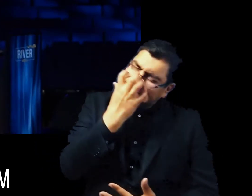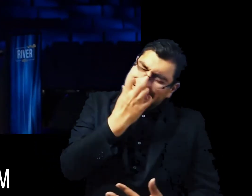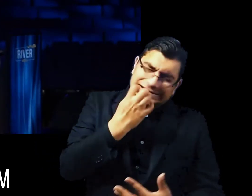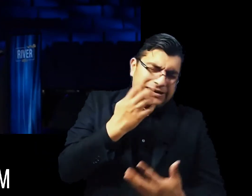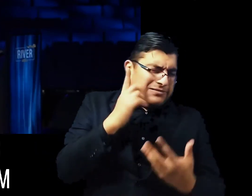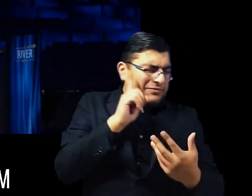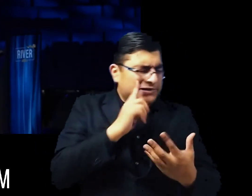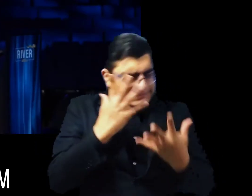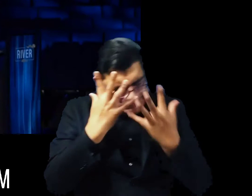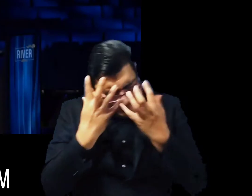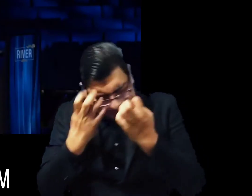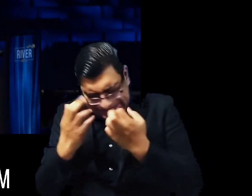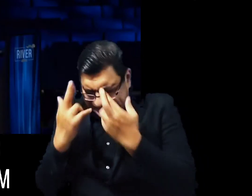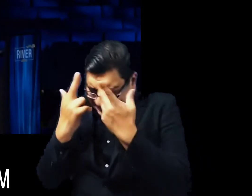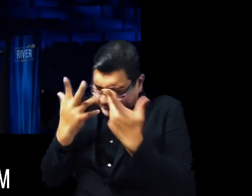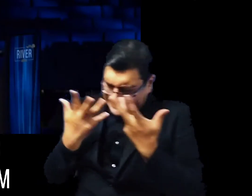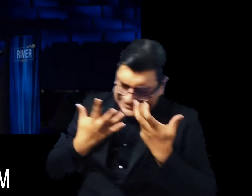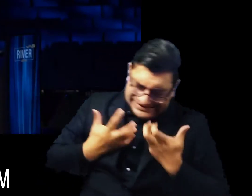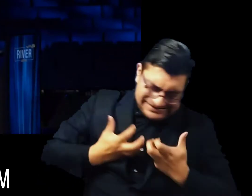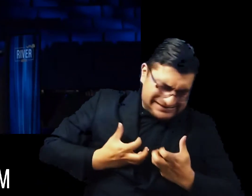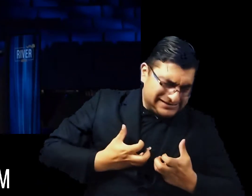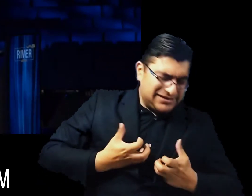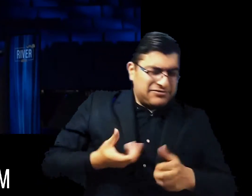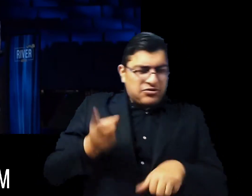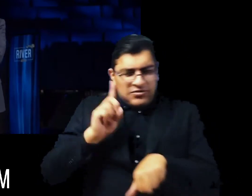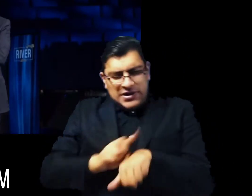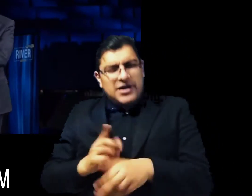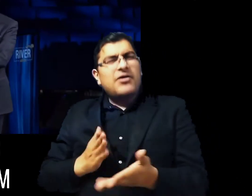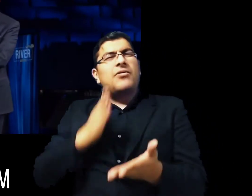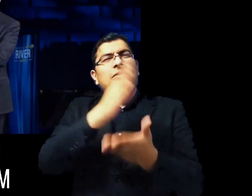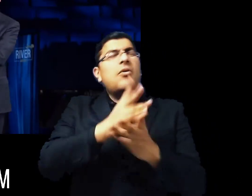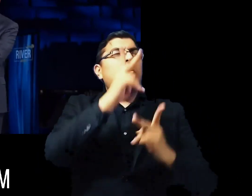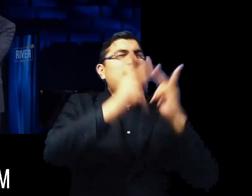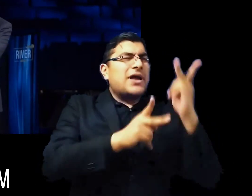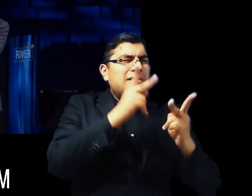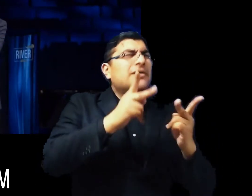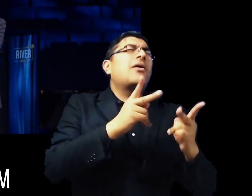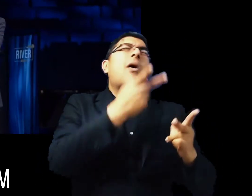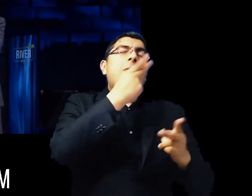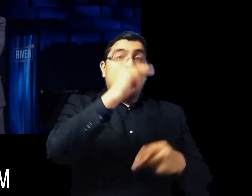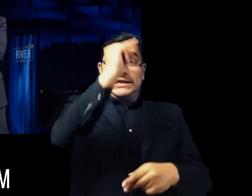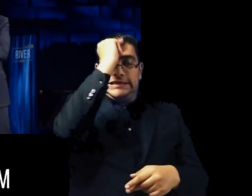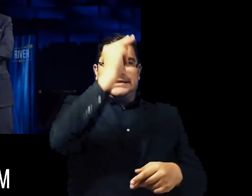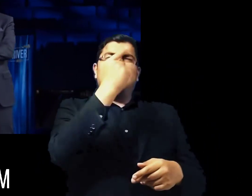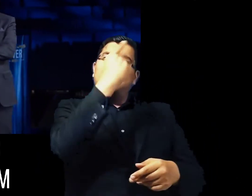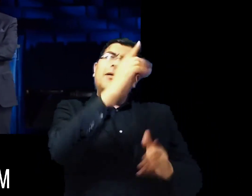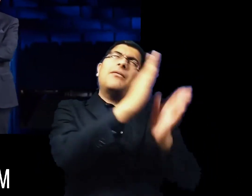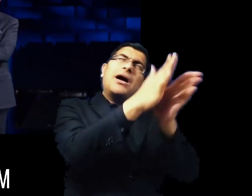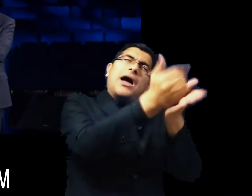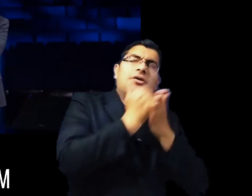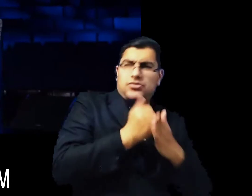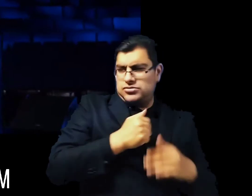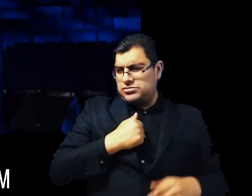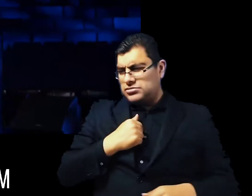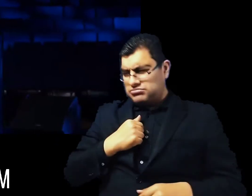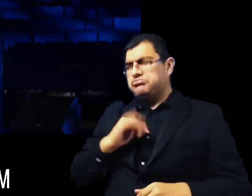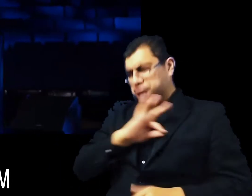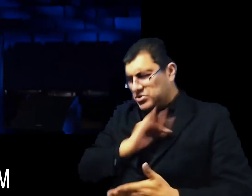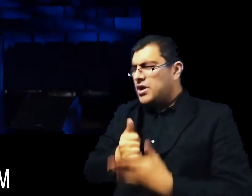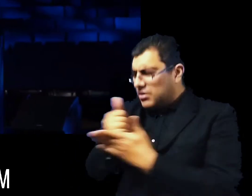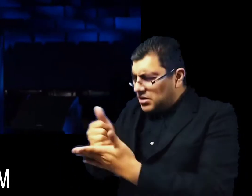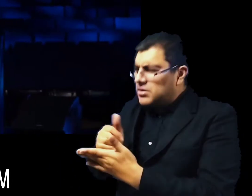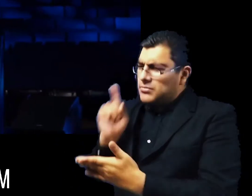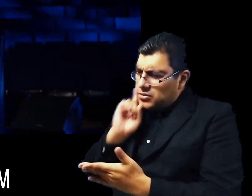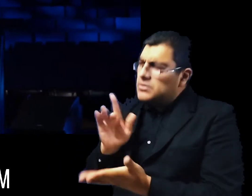con destruirla. Entonces un día visitó un hombre sabio en busca de ayuda. Y el hombre dijo, sí, yo puedo ayudarte, mujer.